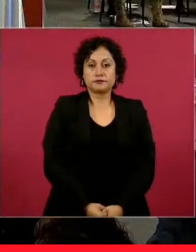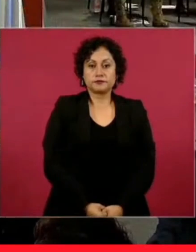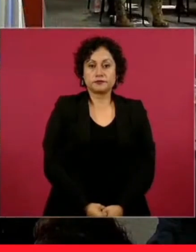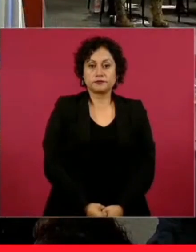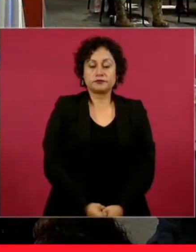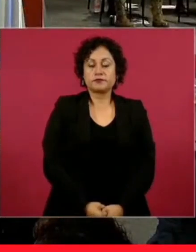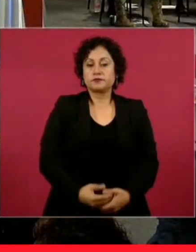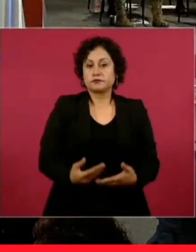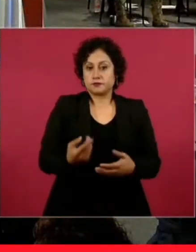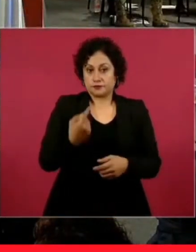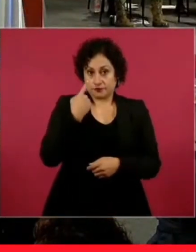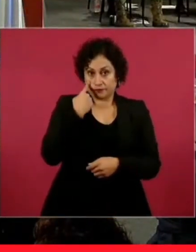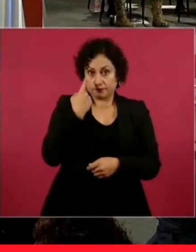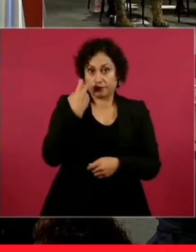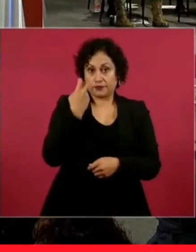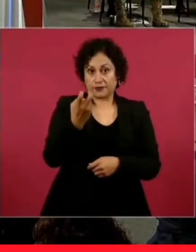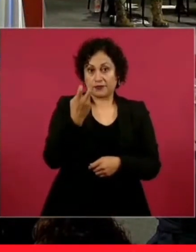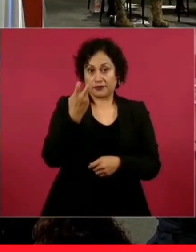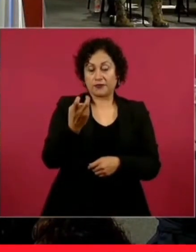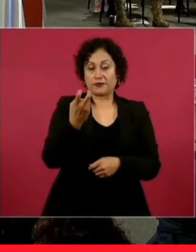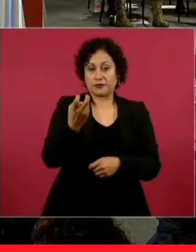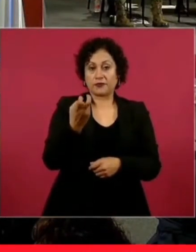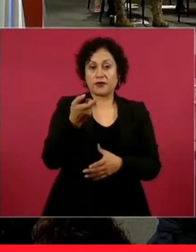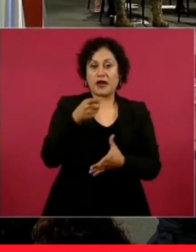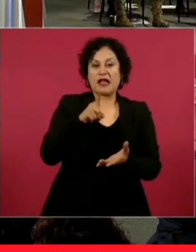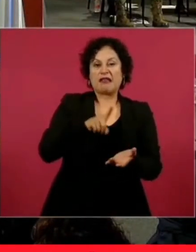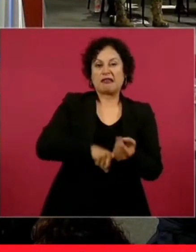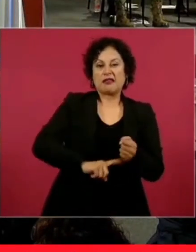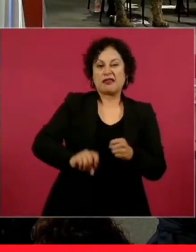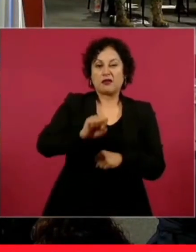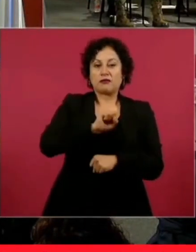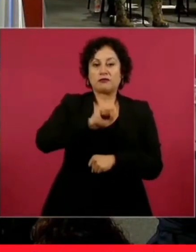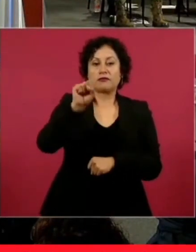Esa es la composición de la inflación, lo que hablábamos.